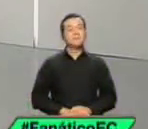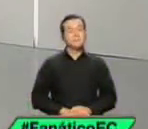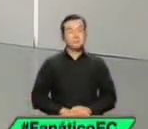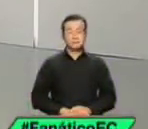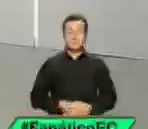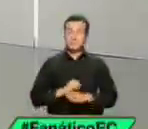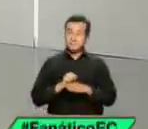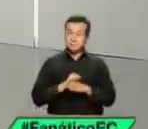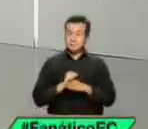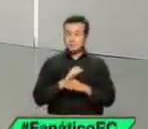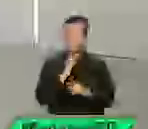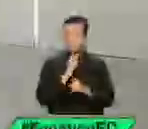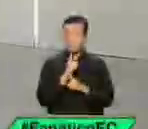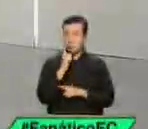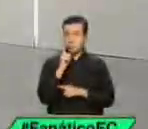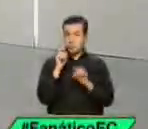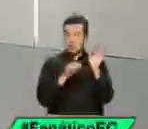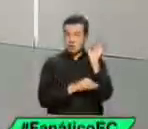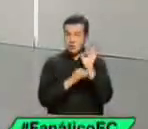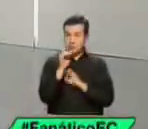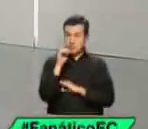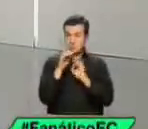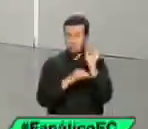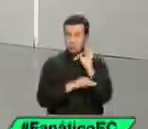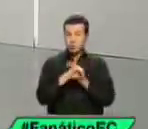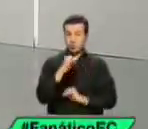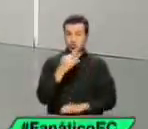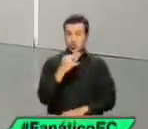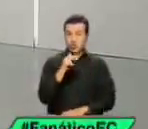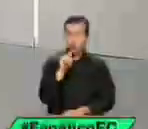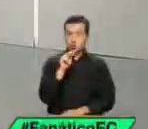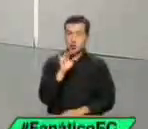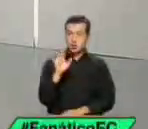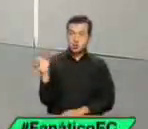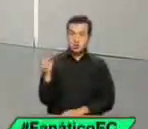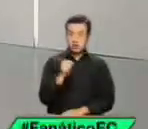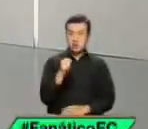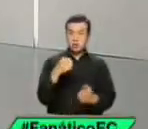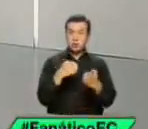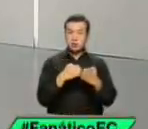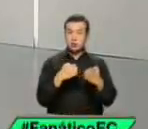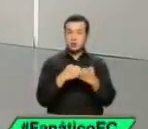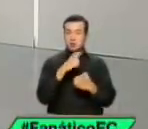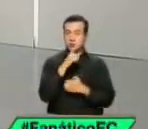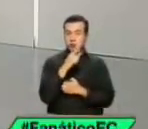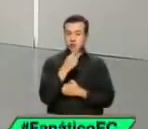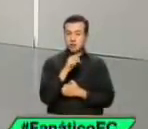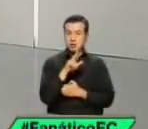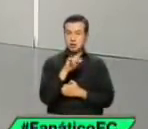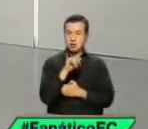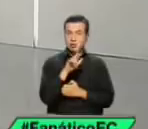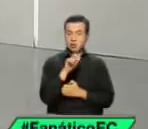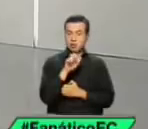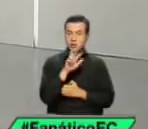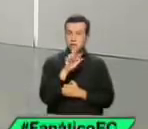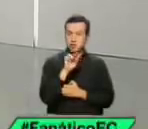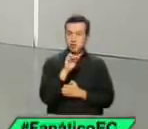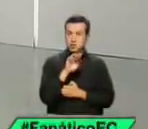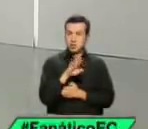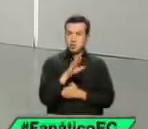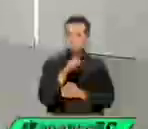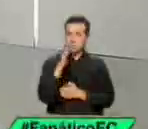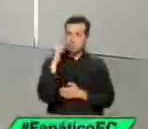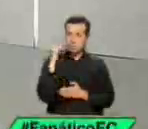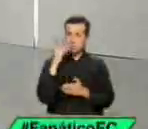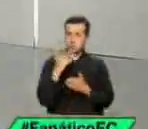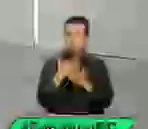Calentando el partido, uno de los gemelos fantásticos, Johan Julio, que enfrentará como titular al equipo dirigido por Guillermo Almada. Y a propósito del historial